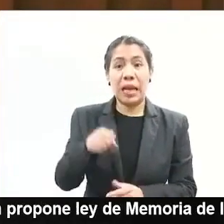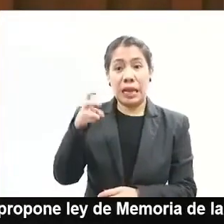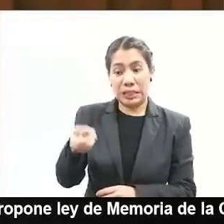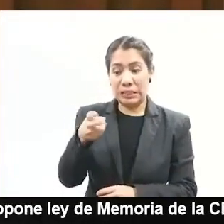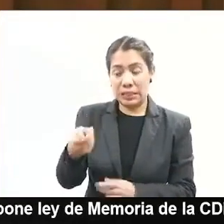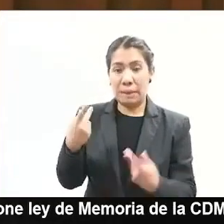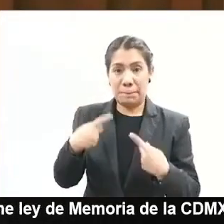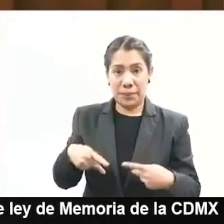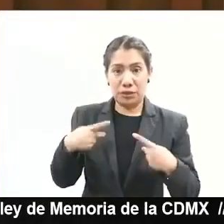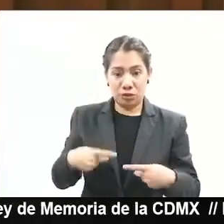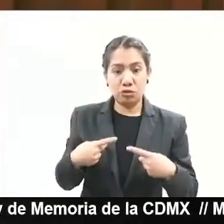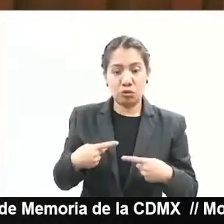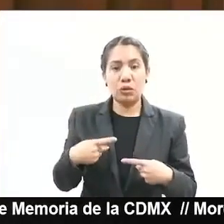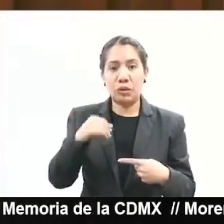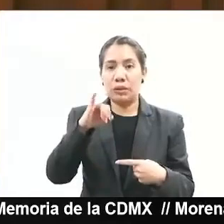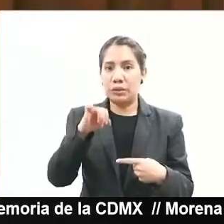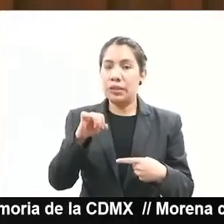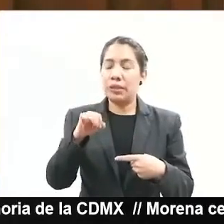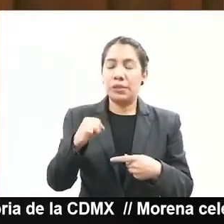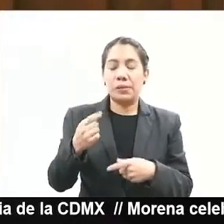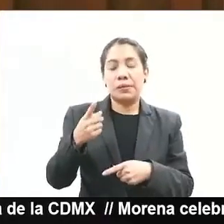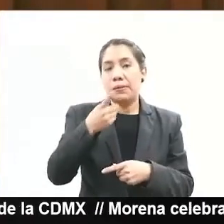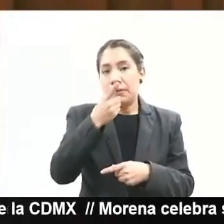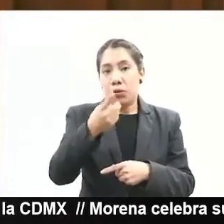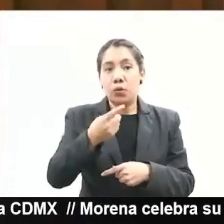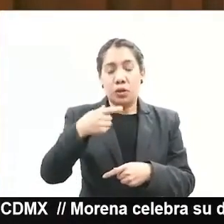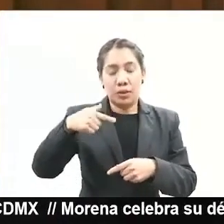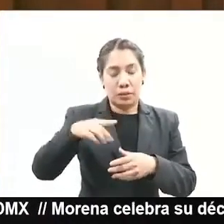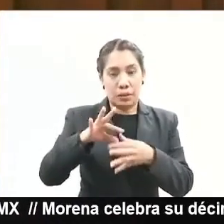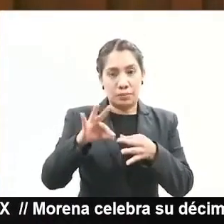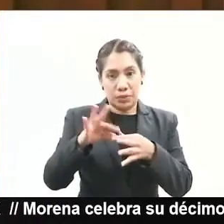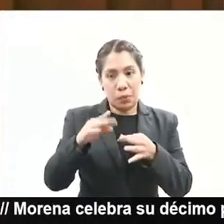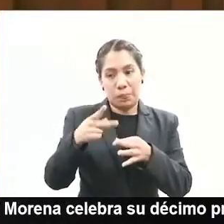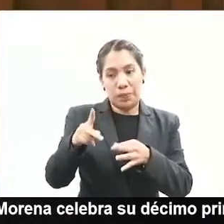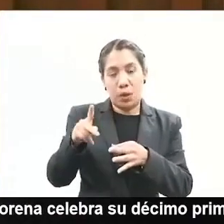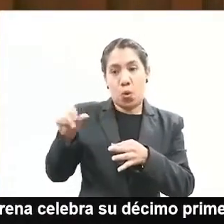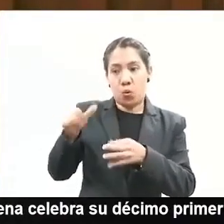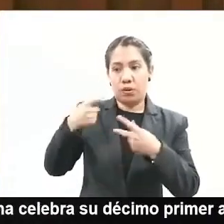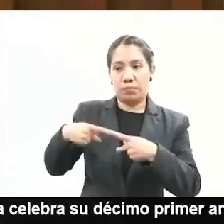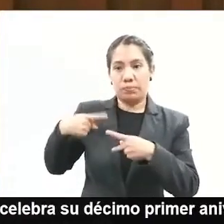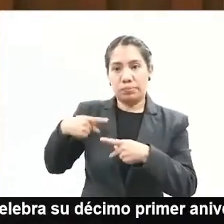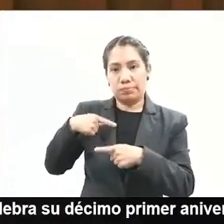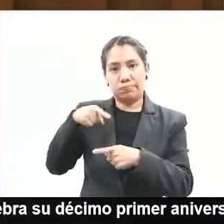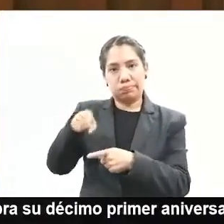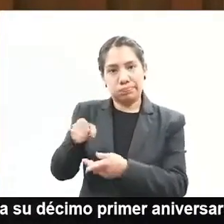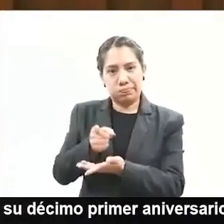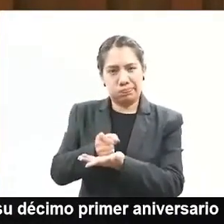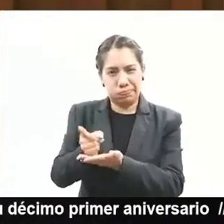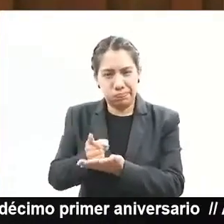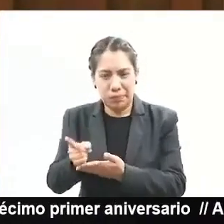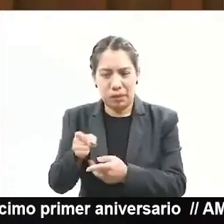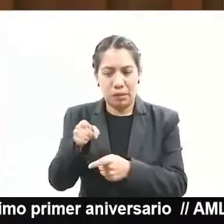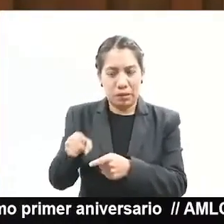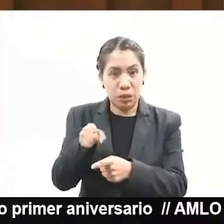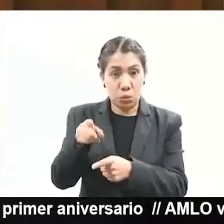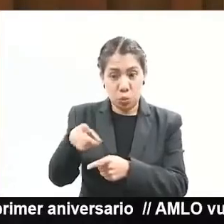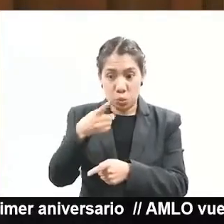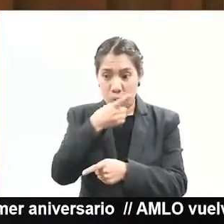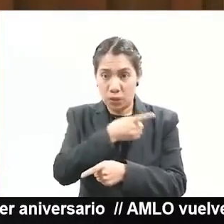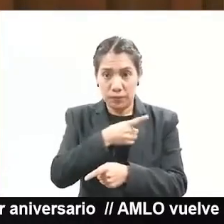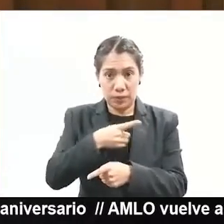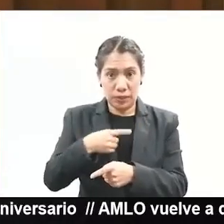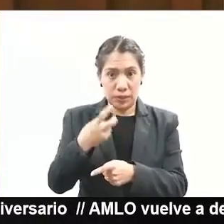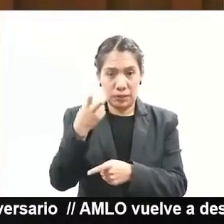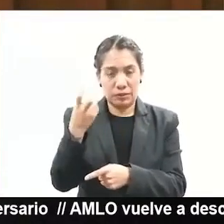presión que sufrió para hacer eso. Y también sabemos, como ya mostramos en el anterior